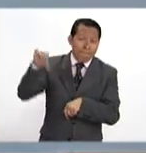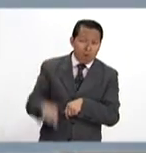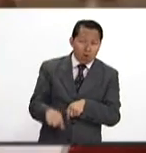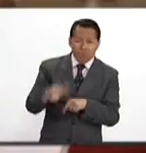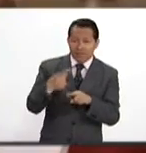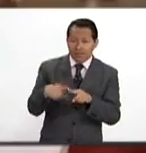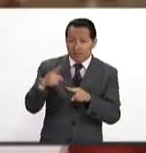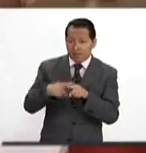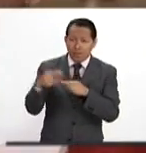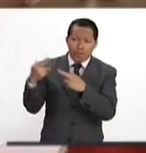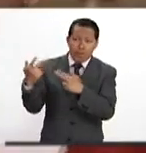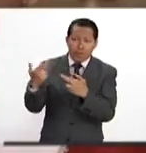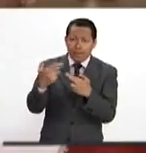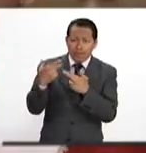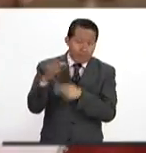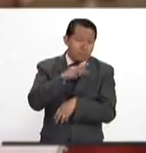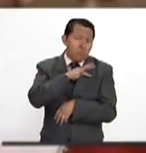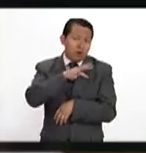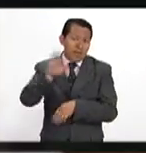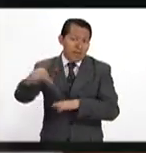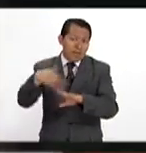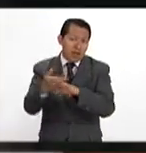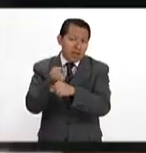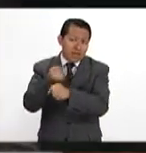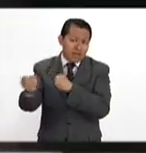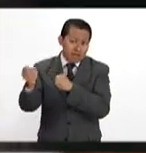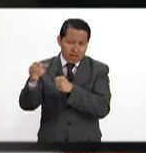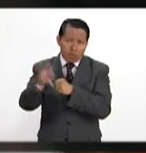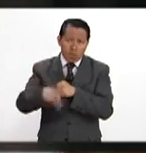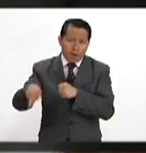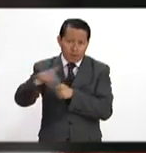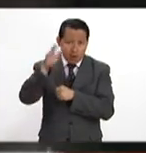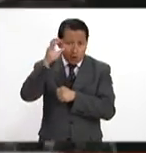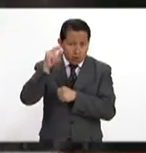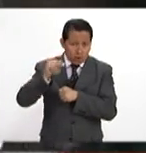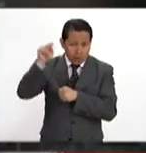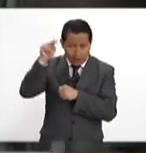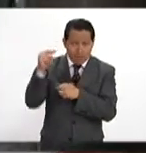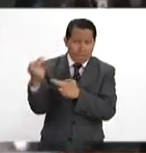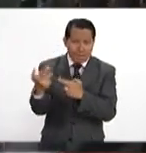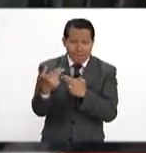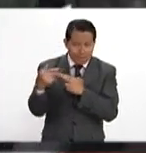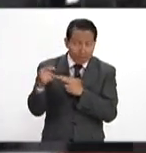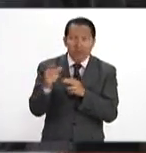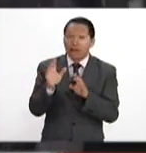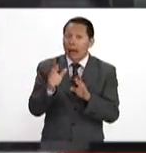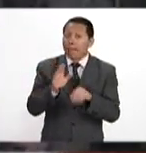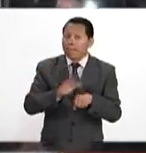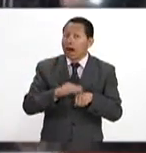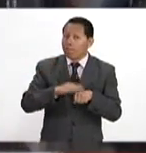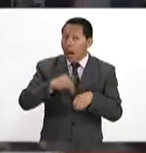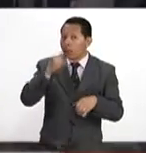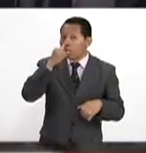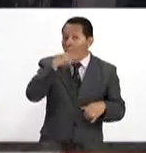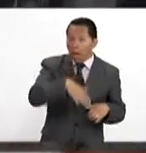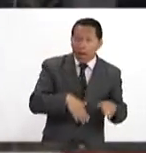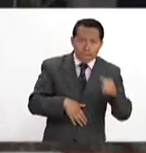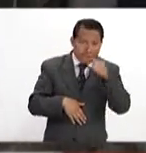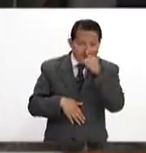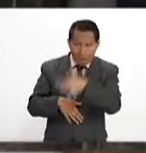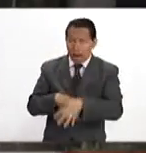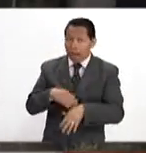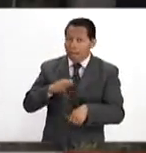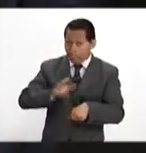a la destrucción, dice Estados Unidos, del propio pueblo norcoreano. Ha subido de tono esta polémica, estos